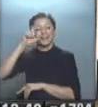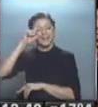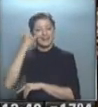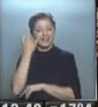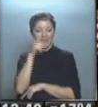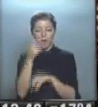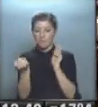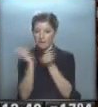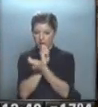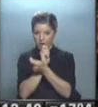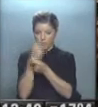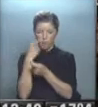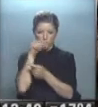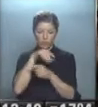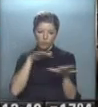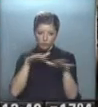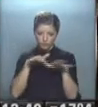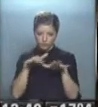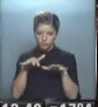No woman, no